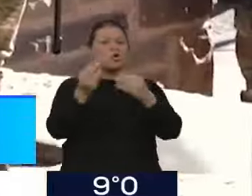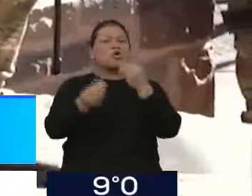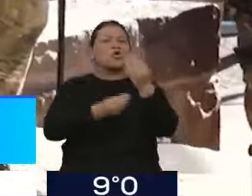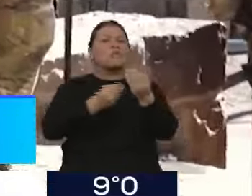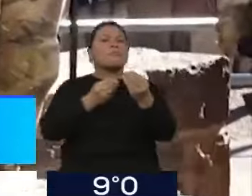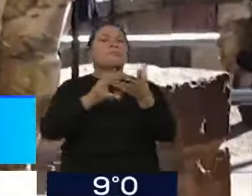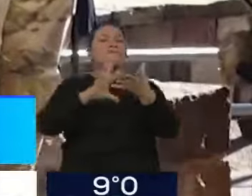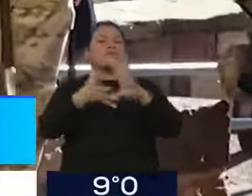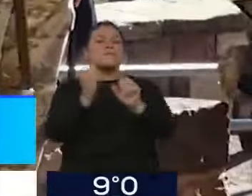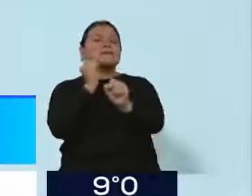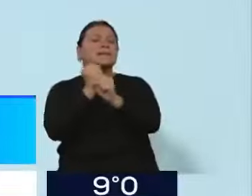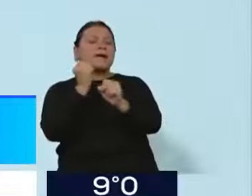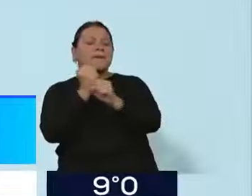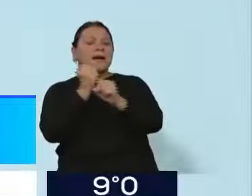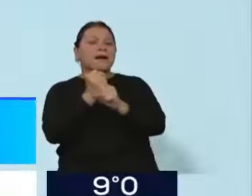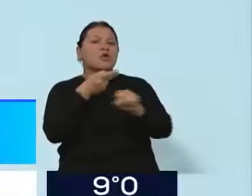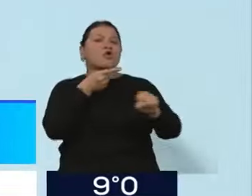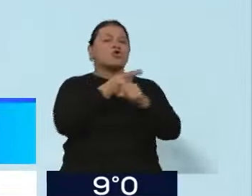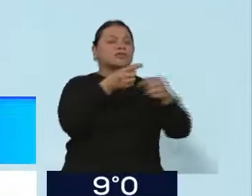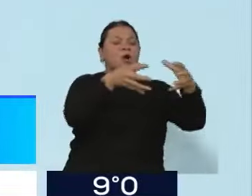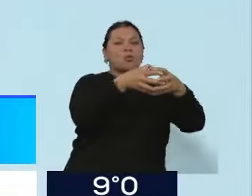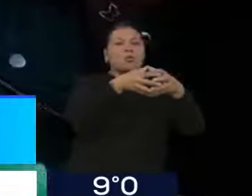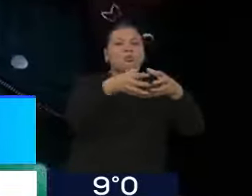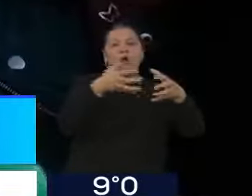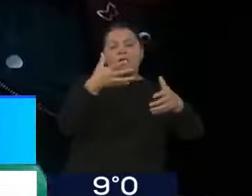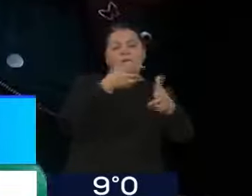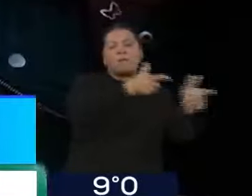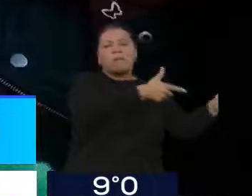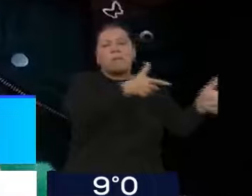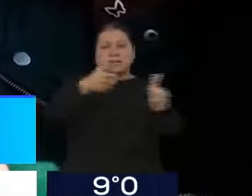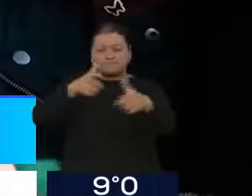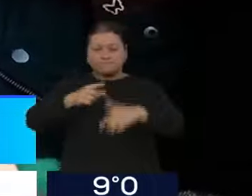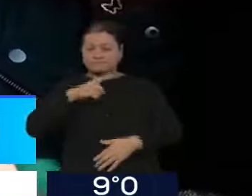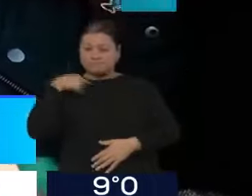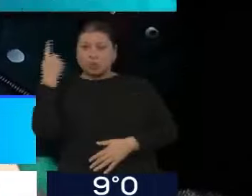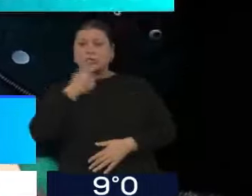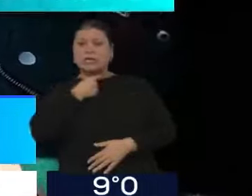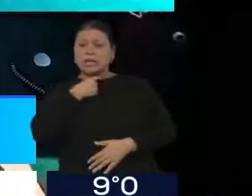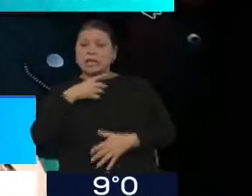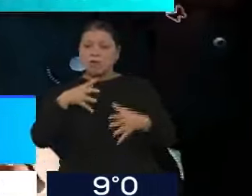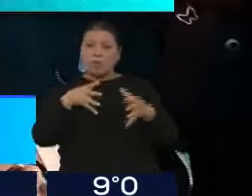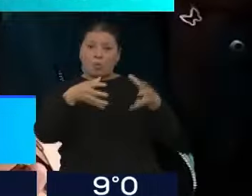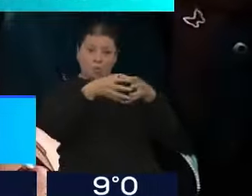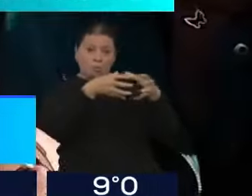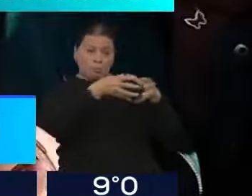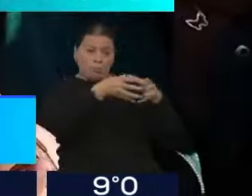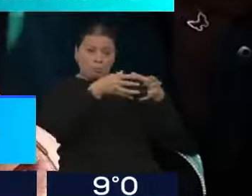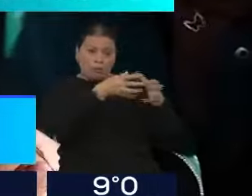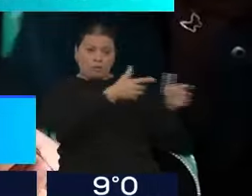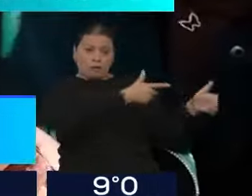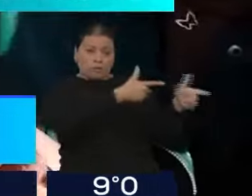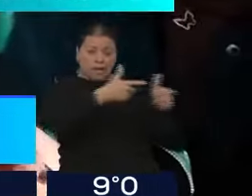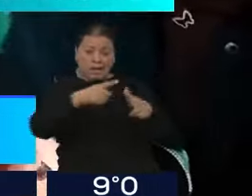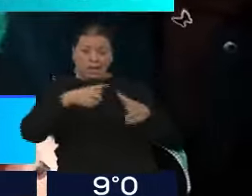terrorismo y la participación de las Fuerzas Armadas. Nosotros lo que queremos es involucrar a las Fuerzas Armadas en la lucha contra el terrorismo. En el